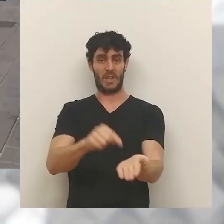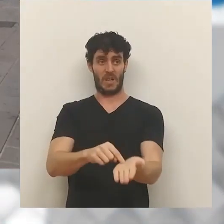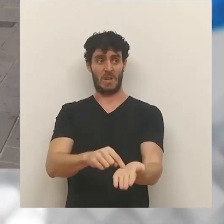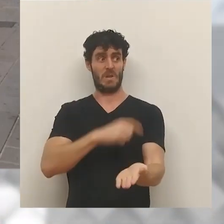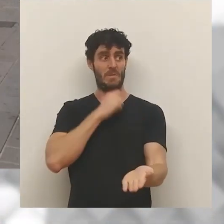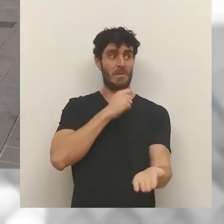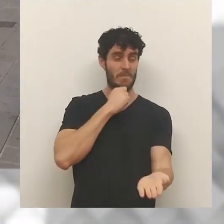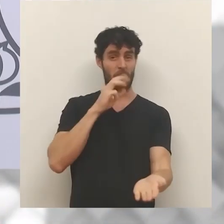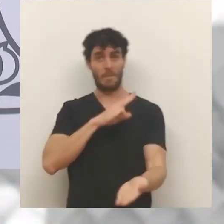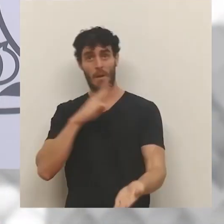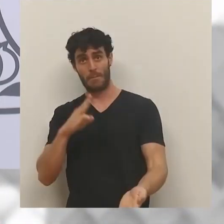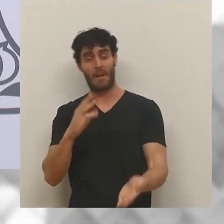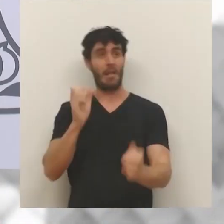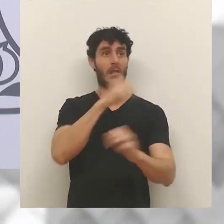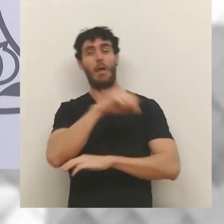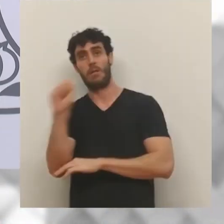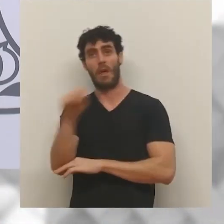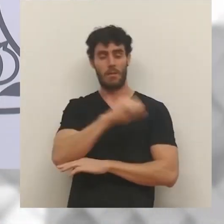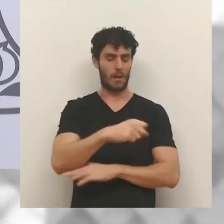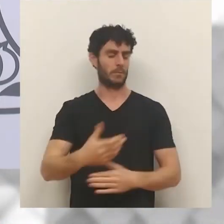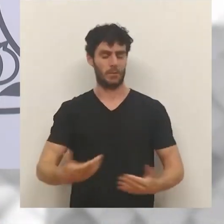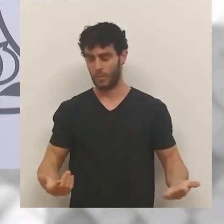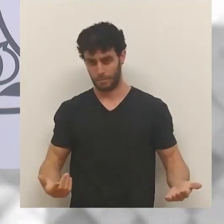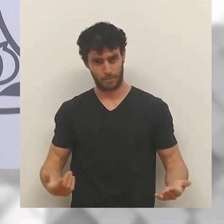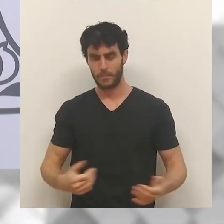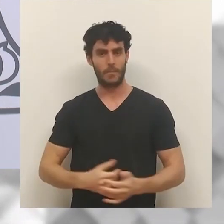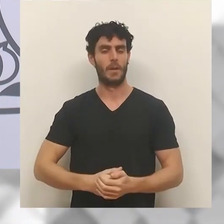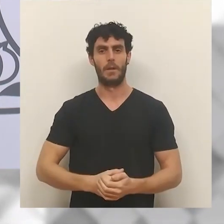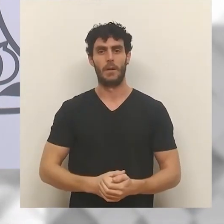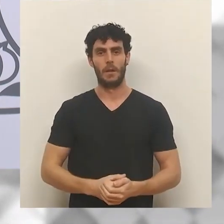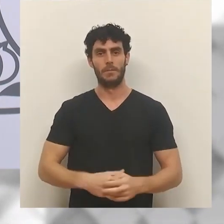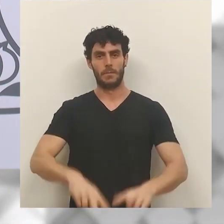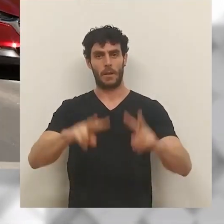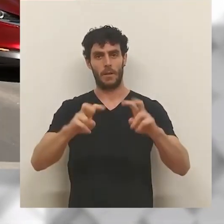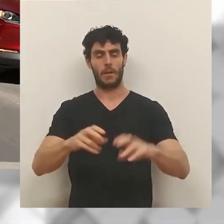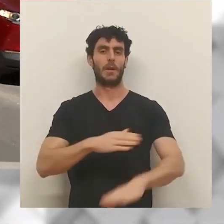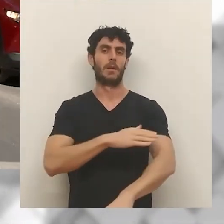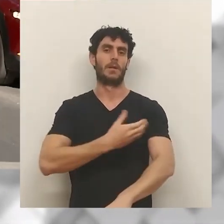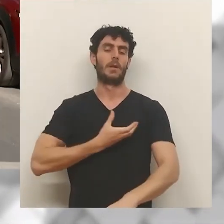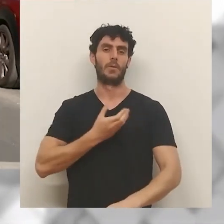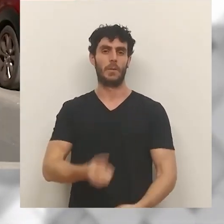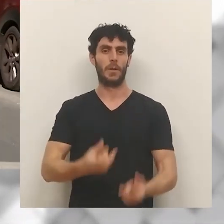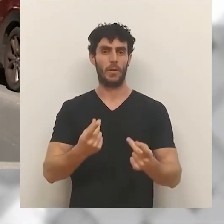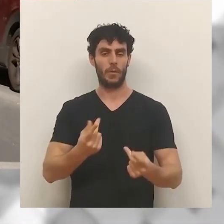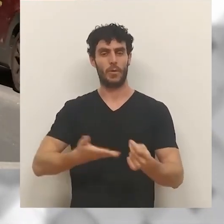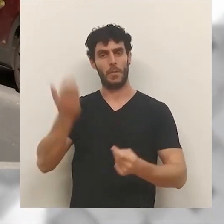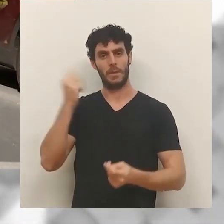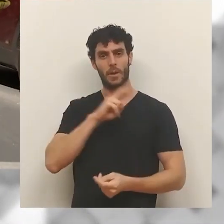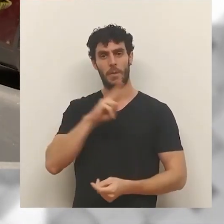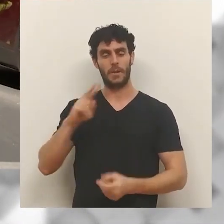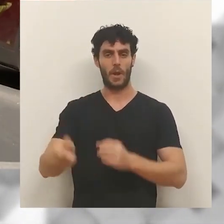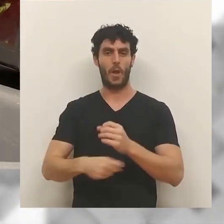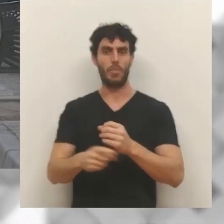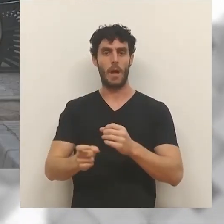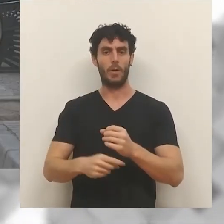Esta no es una cuestión que se exija por el color político de la administración que trate de modificar. La cuestión, le recordamos, es que el